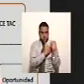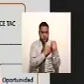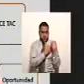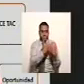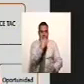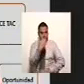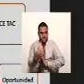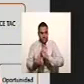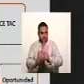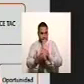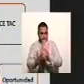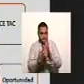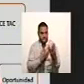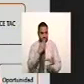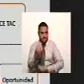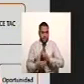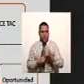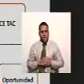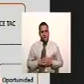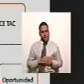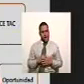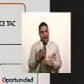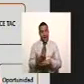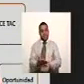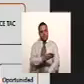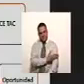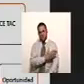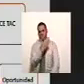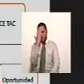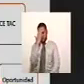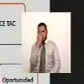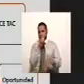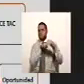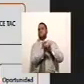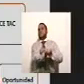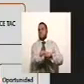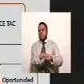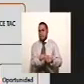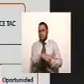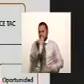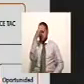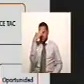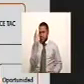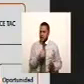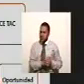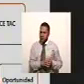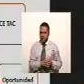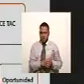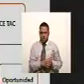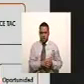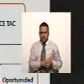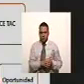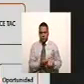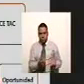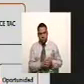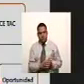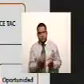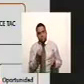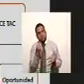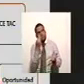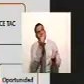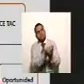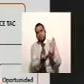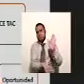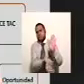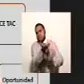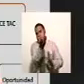Si se podía anticipar menores exportaciones, más devaluación, más costos, y fuera de eso lo que se